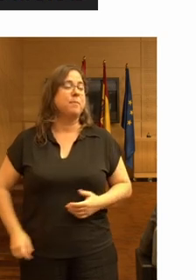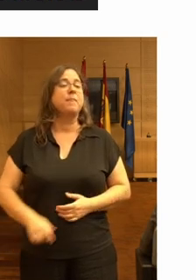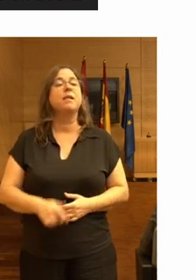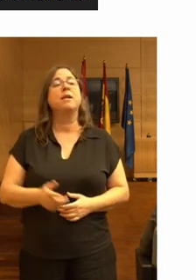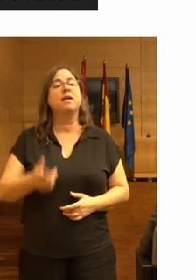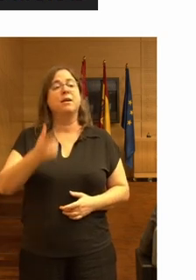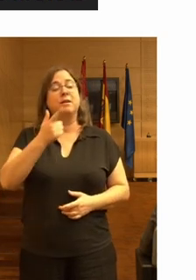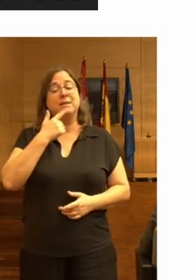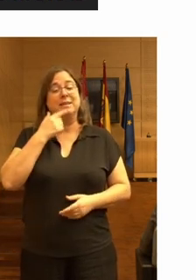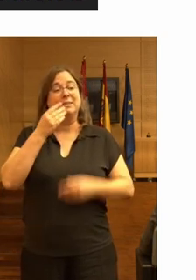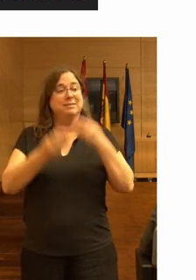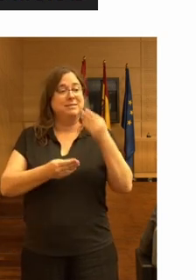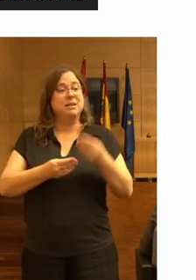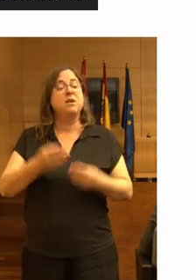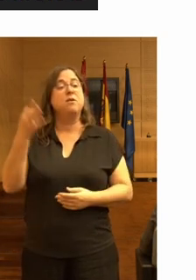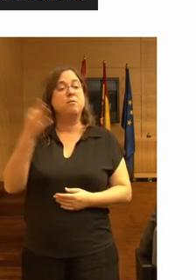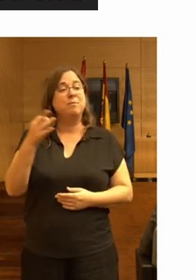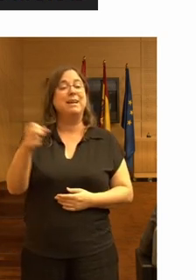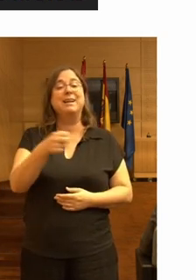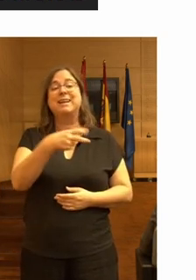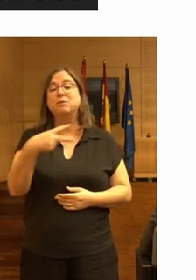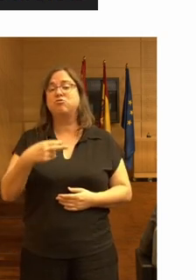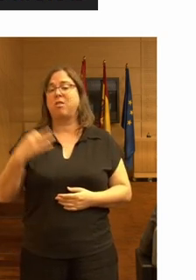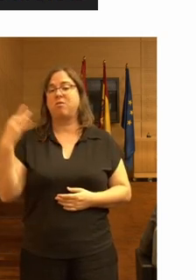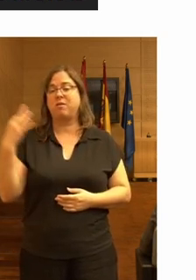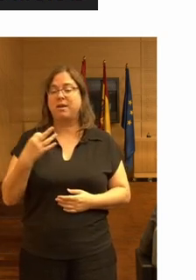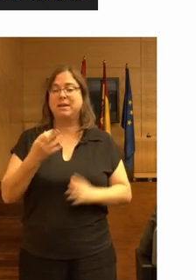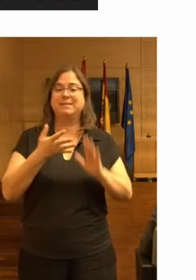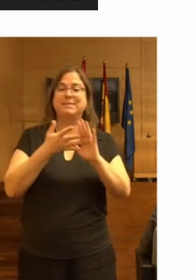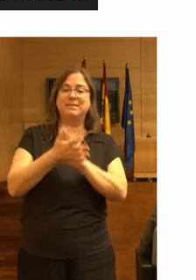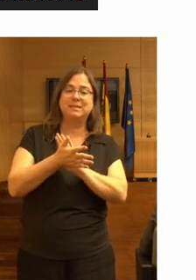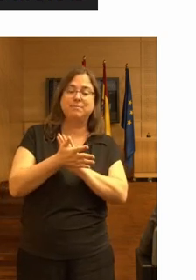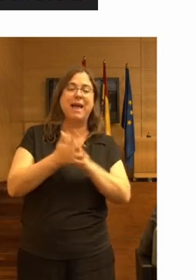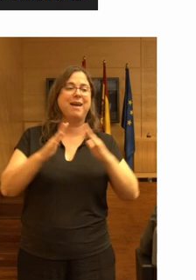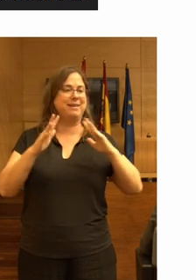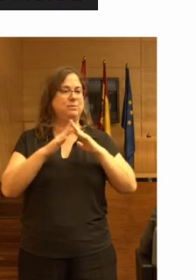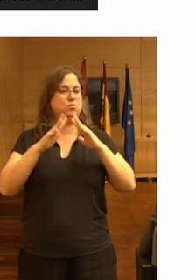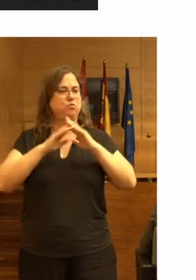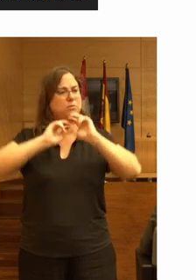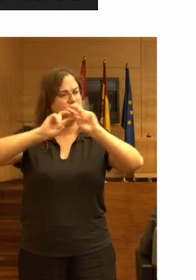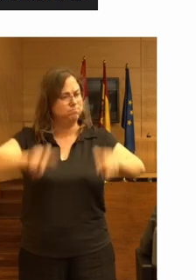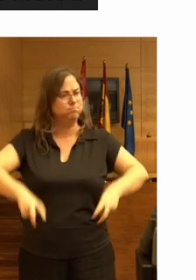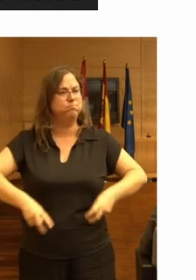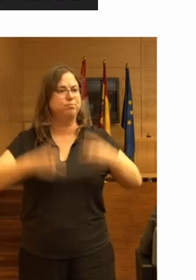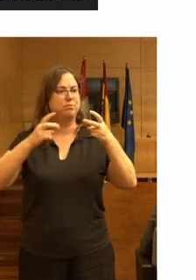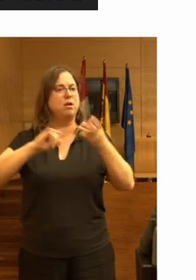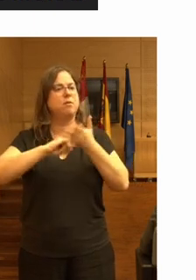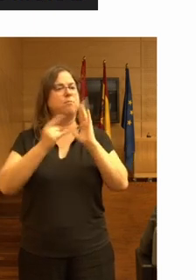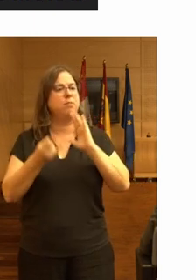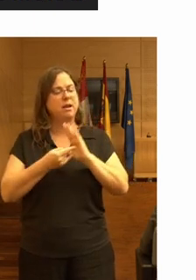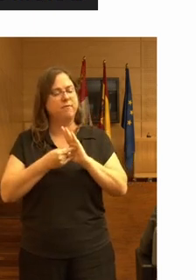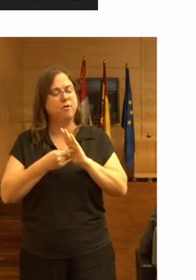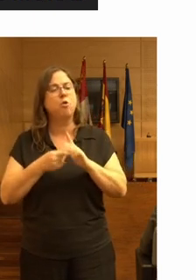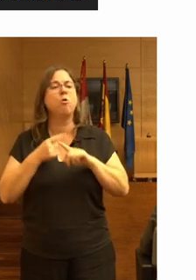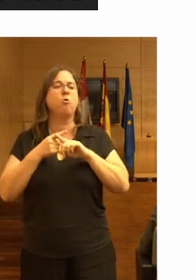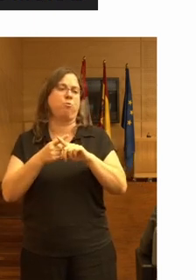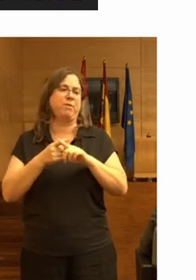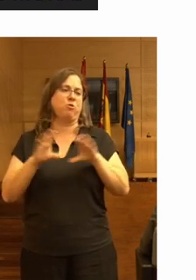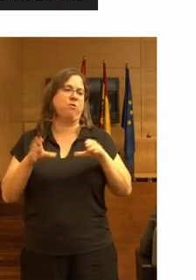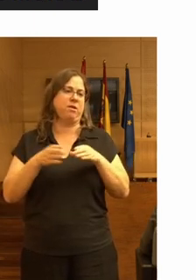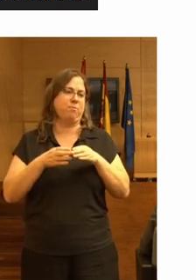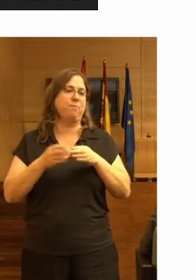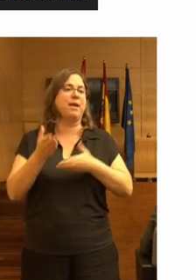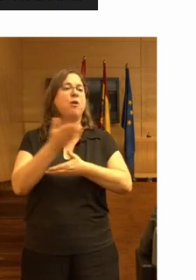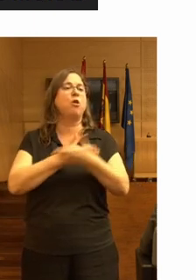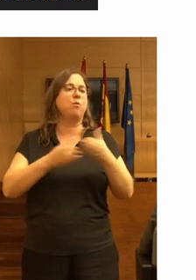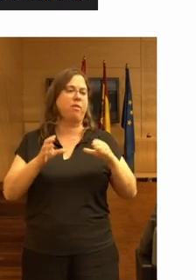Las intervenciones que realmente han podido demostrar resultados son aquellas que implican cambios estructurales, planificación y resolución práctica con los equipos, ¿no? En